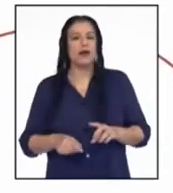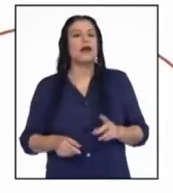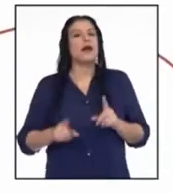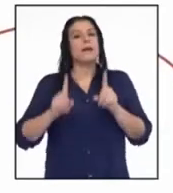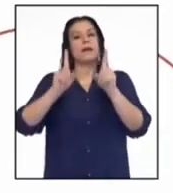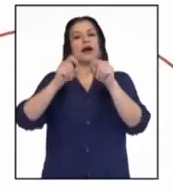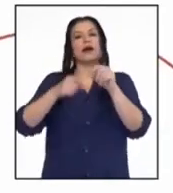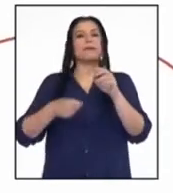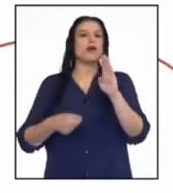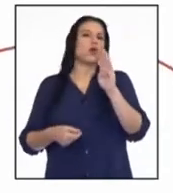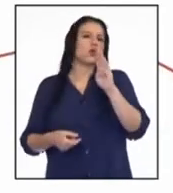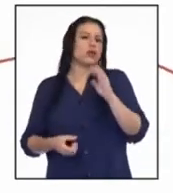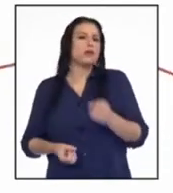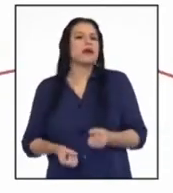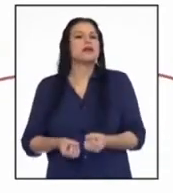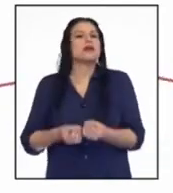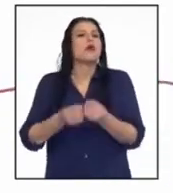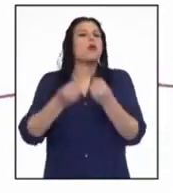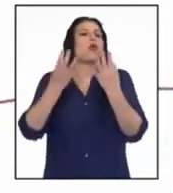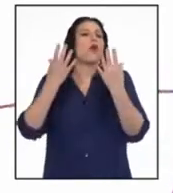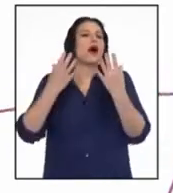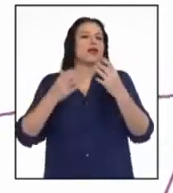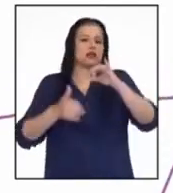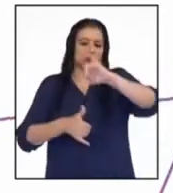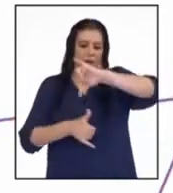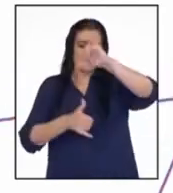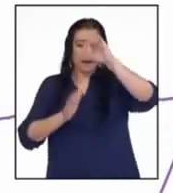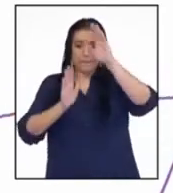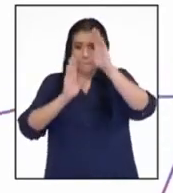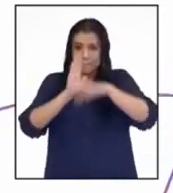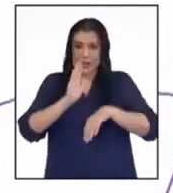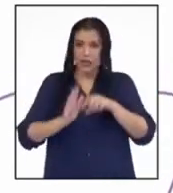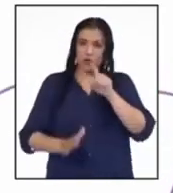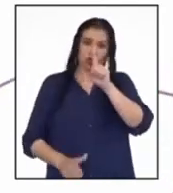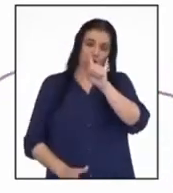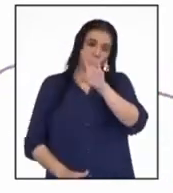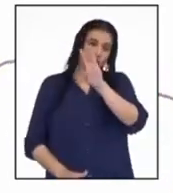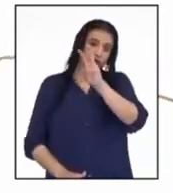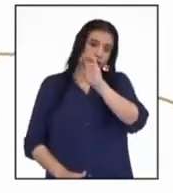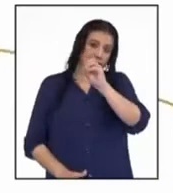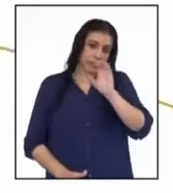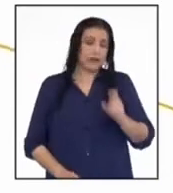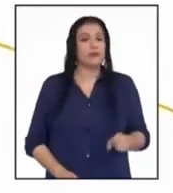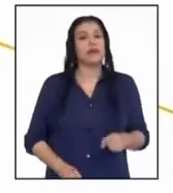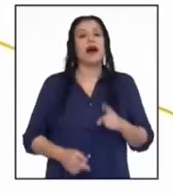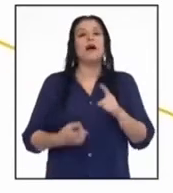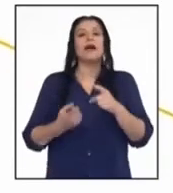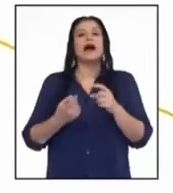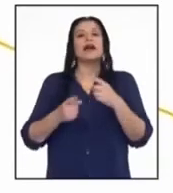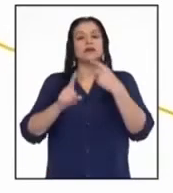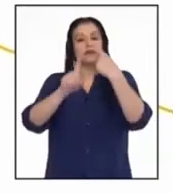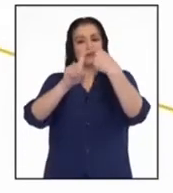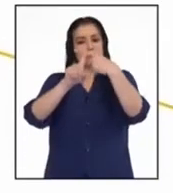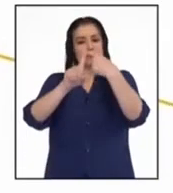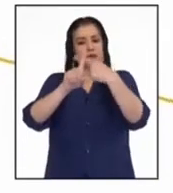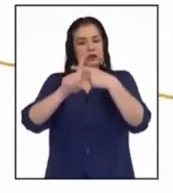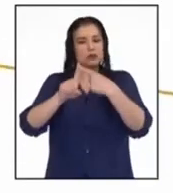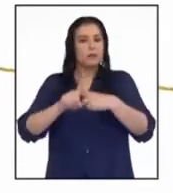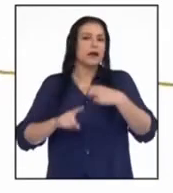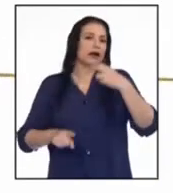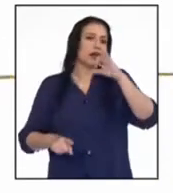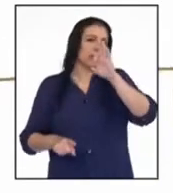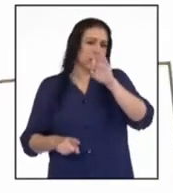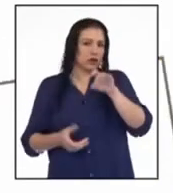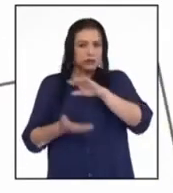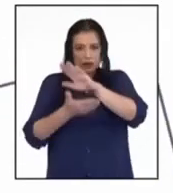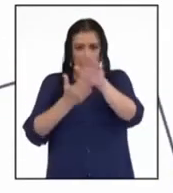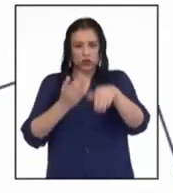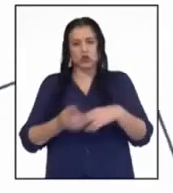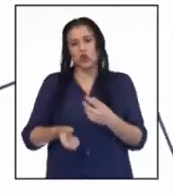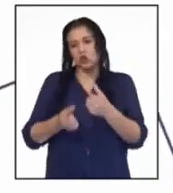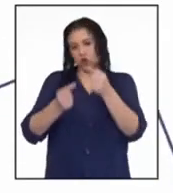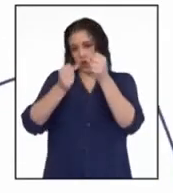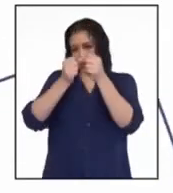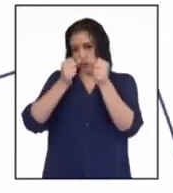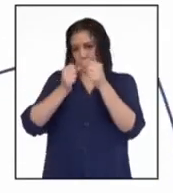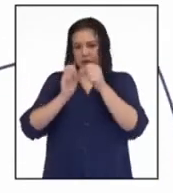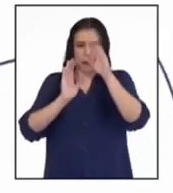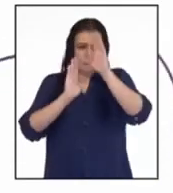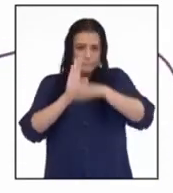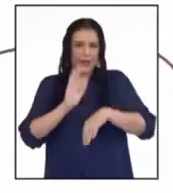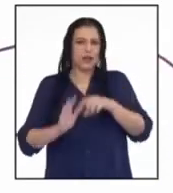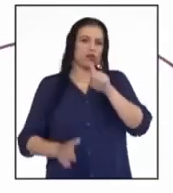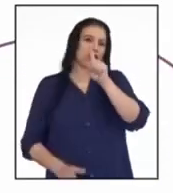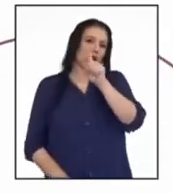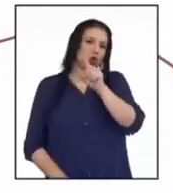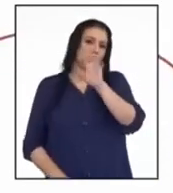B, ¿de cuántos presentan estaturas menores de 160 centímetros? Había que sumar las frecuencias de todos los datos que son menores